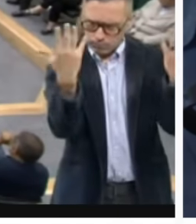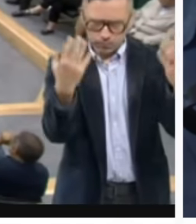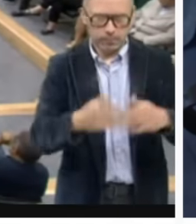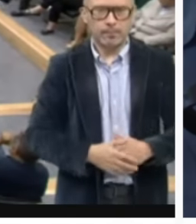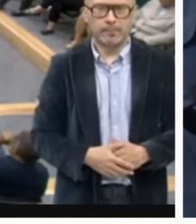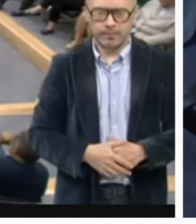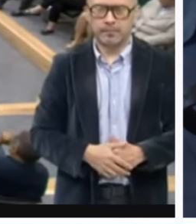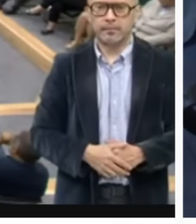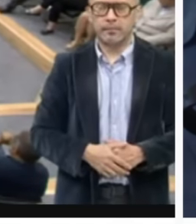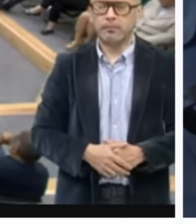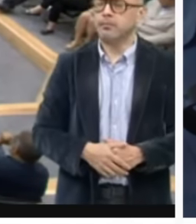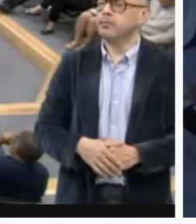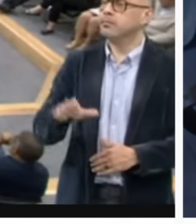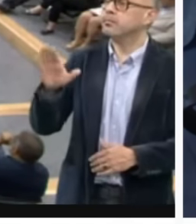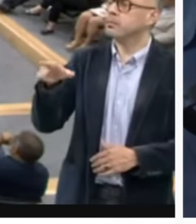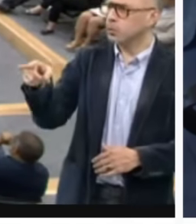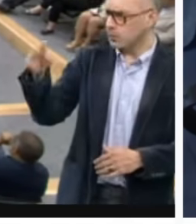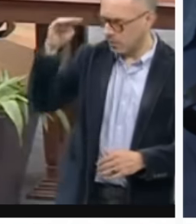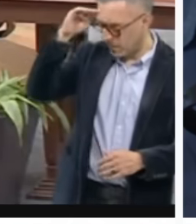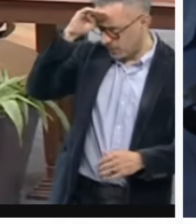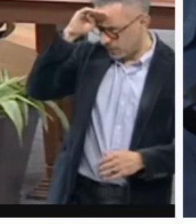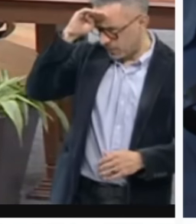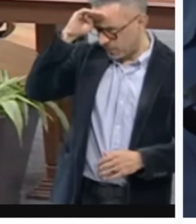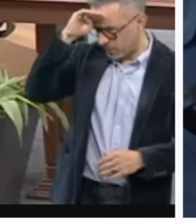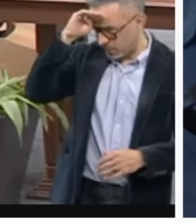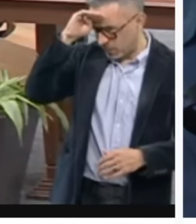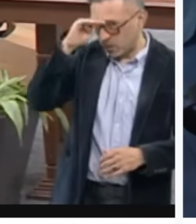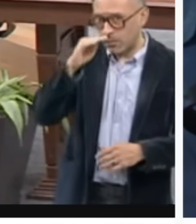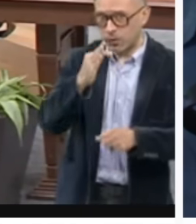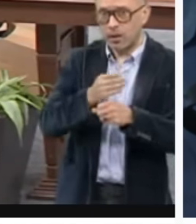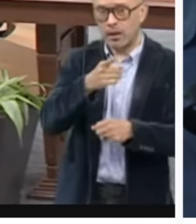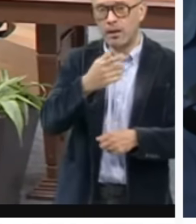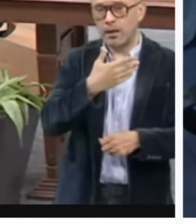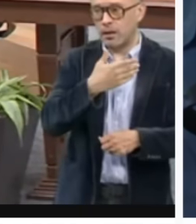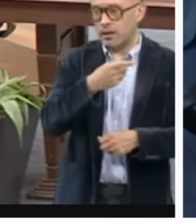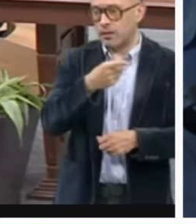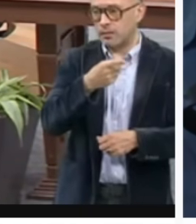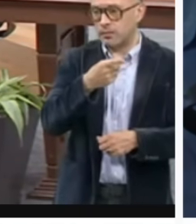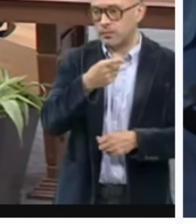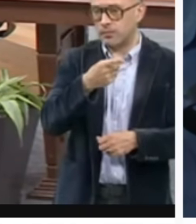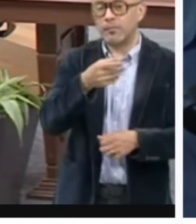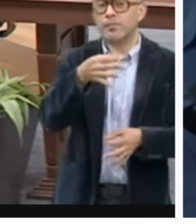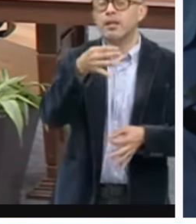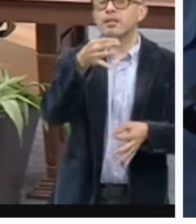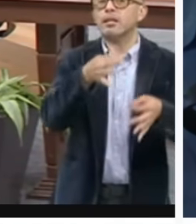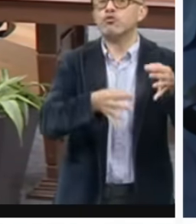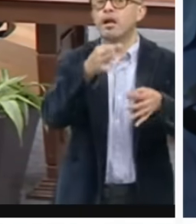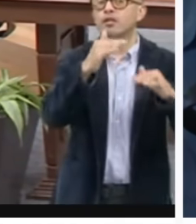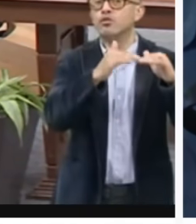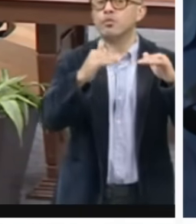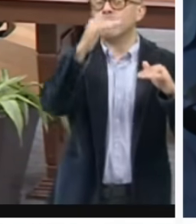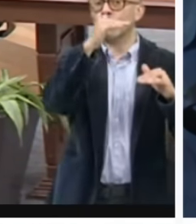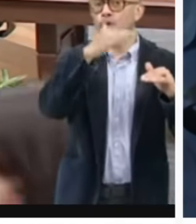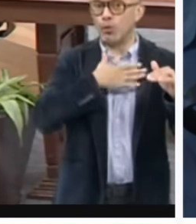¿Considera usted que es idónea la designación inmediata del presidente del Tribunal Superior de Justicia? Como